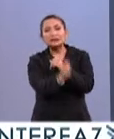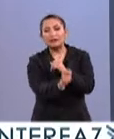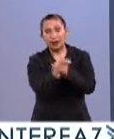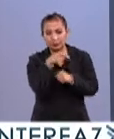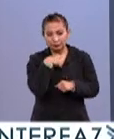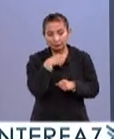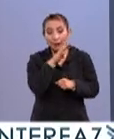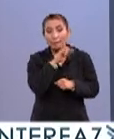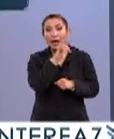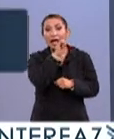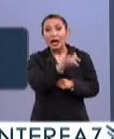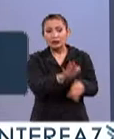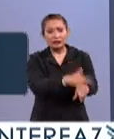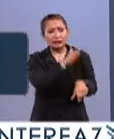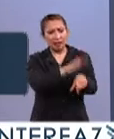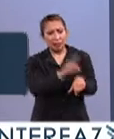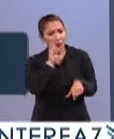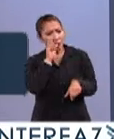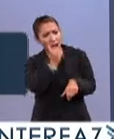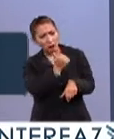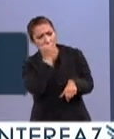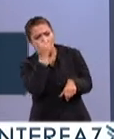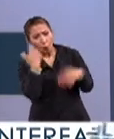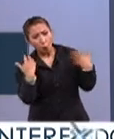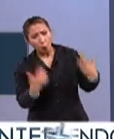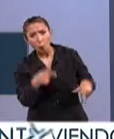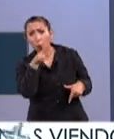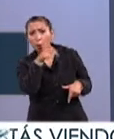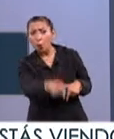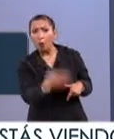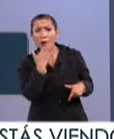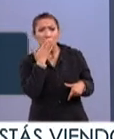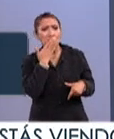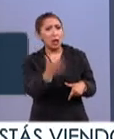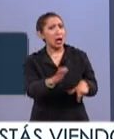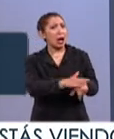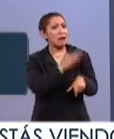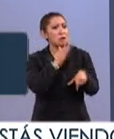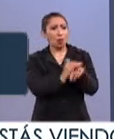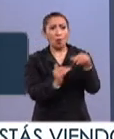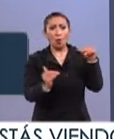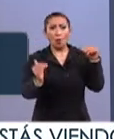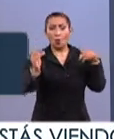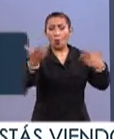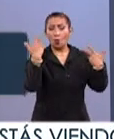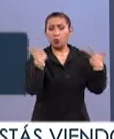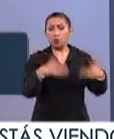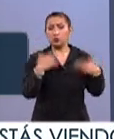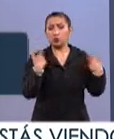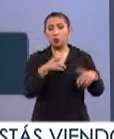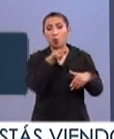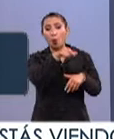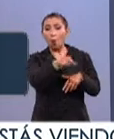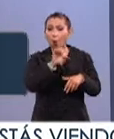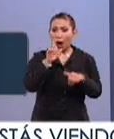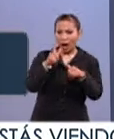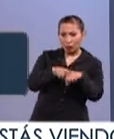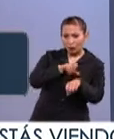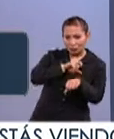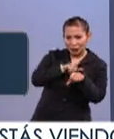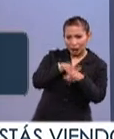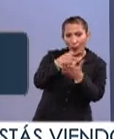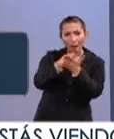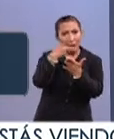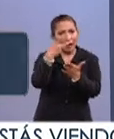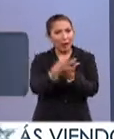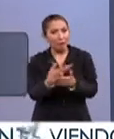por ejemplo, las becas de excelencia, que se le otorgan a los jóvenes que salen con los mejores promedios o que tienen alguna distinción especial, algún